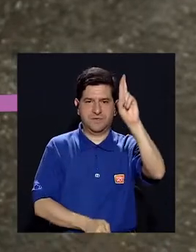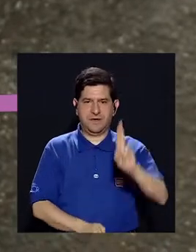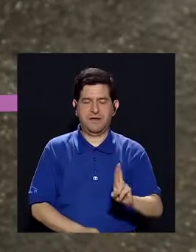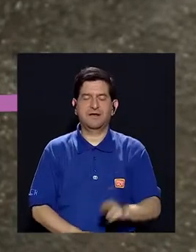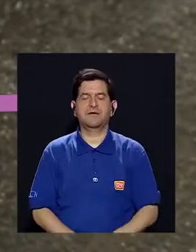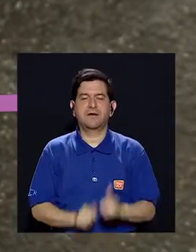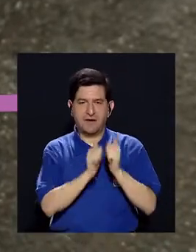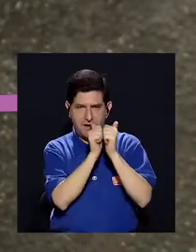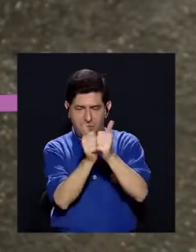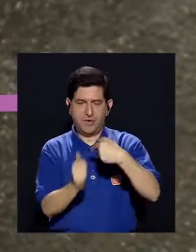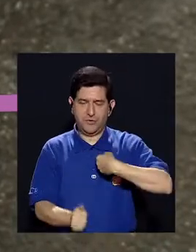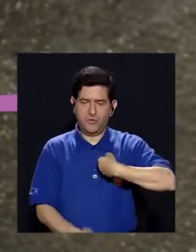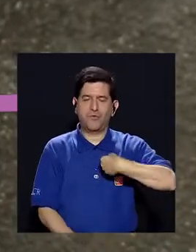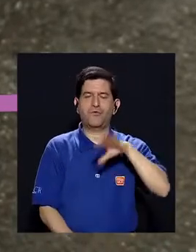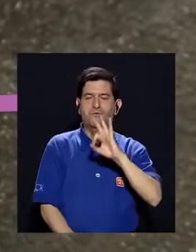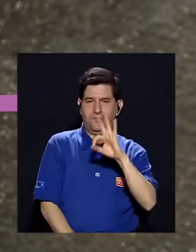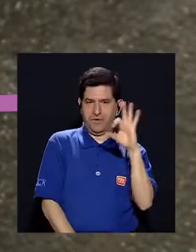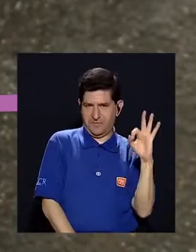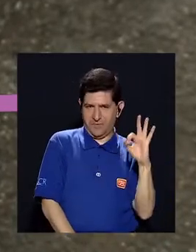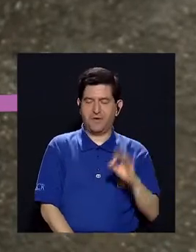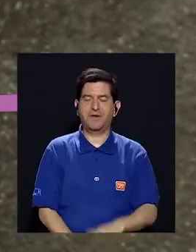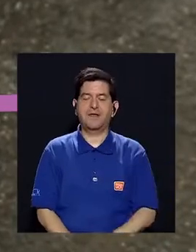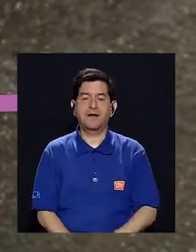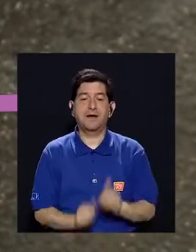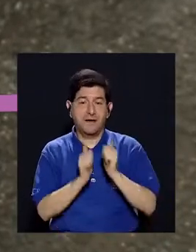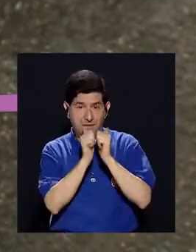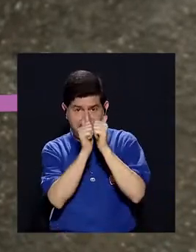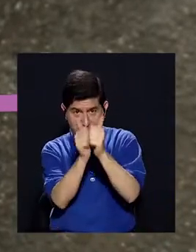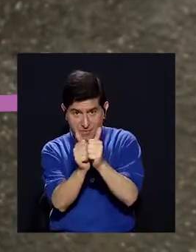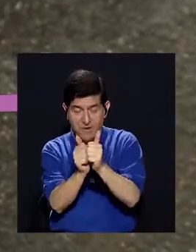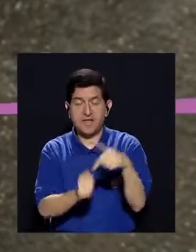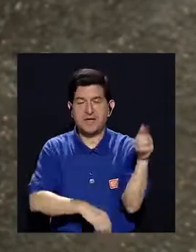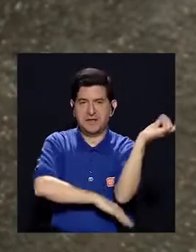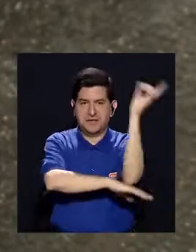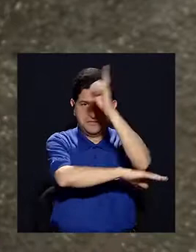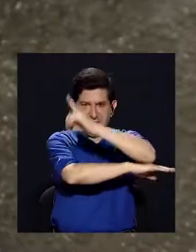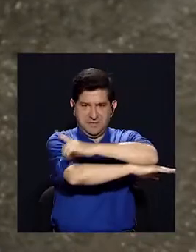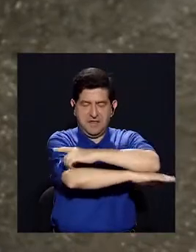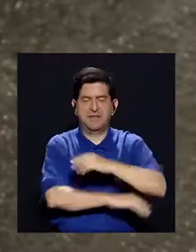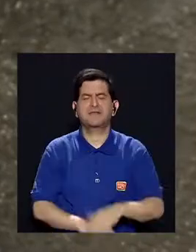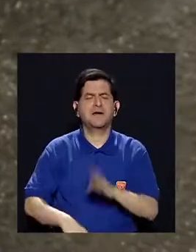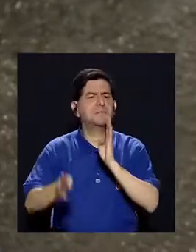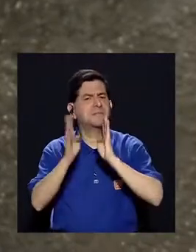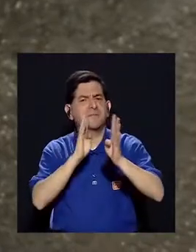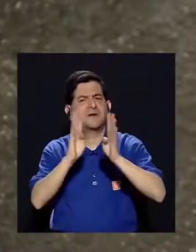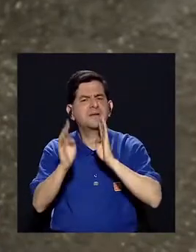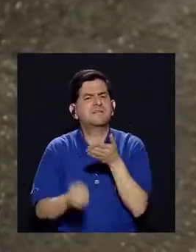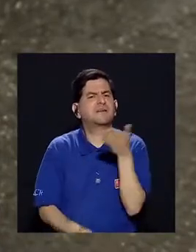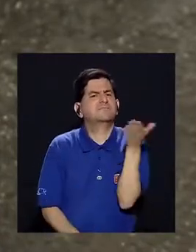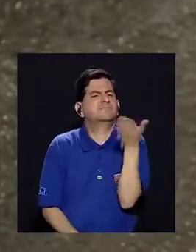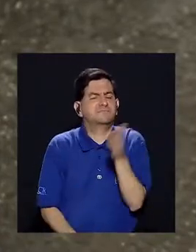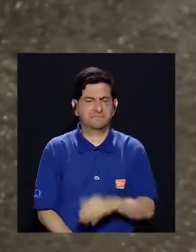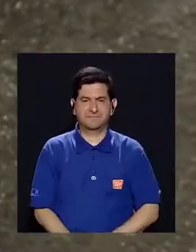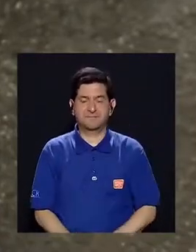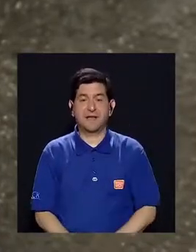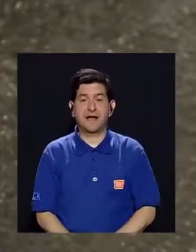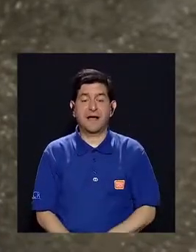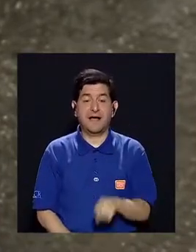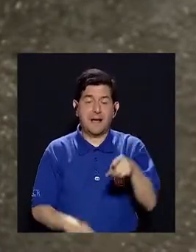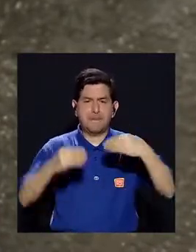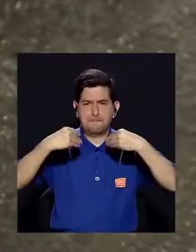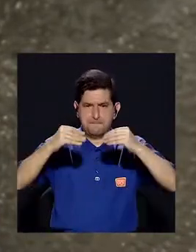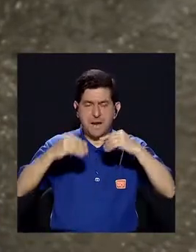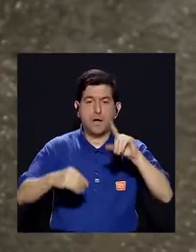Rica, les acompañaré. Mi nombre es Fabiola Fernández y estaré con ustedes el día de hoy conversando acerca